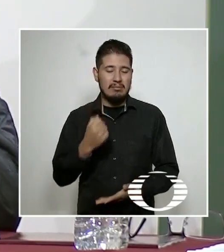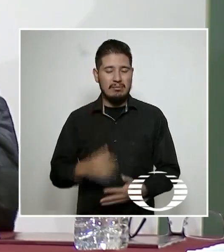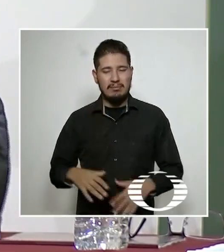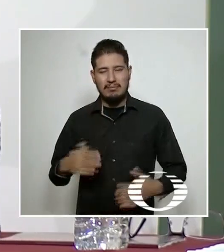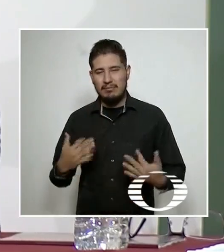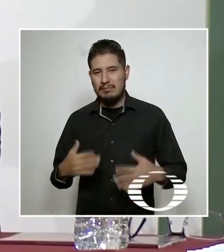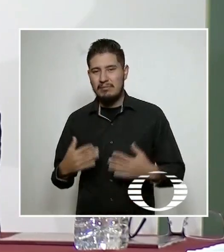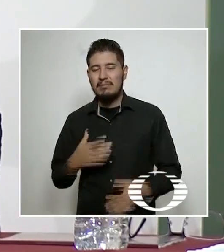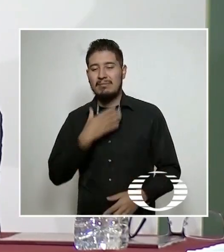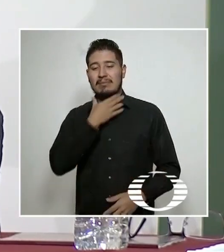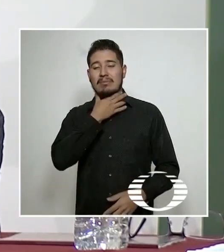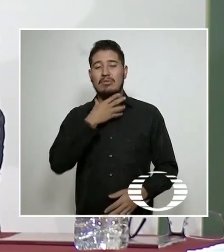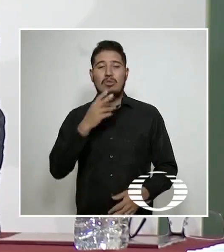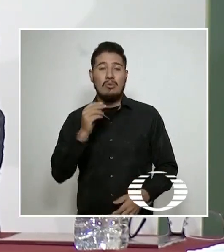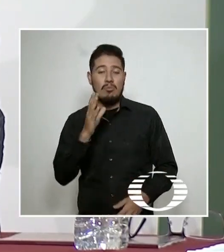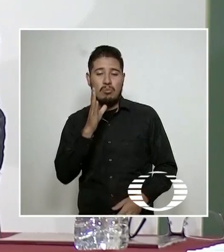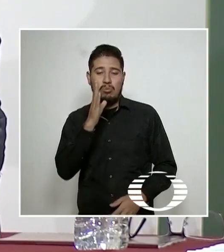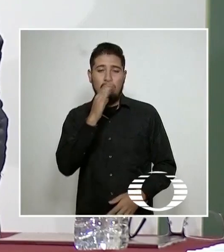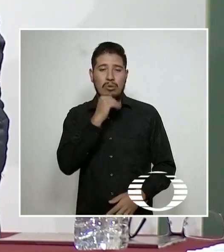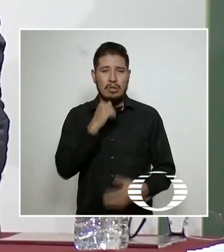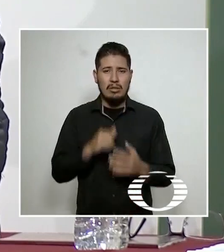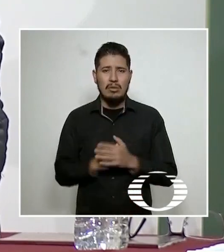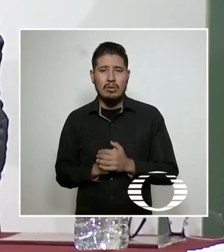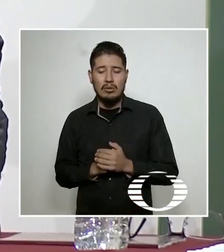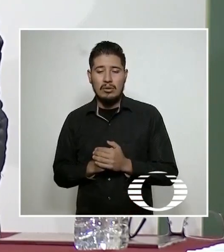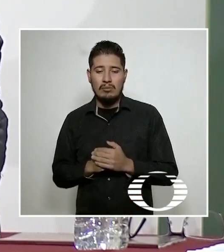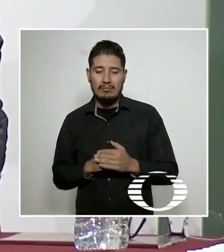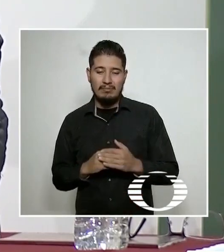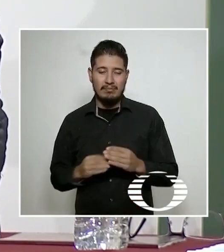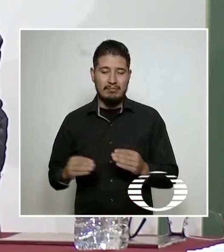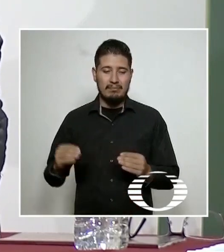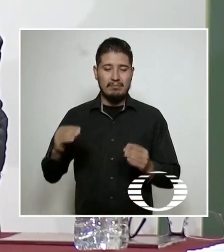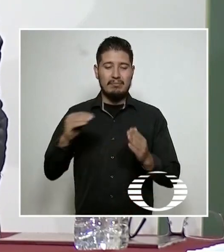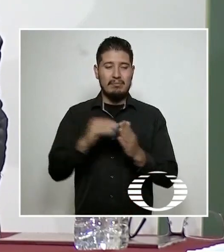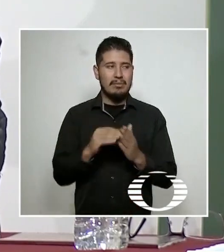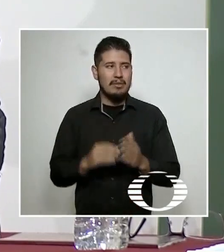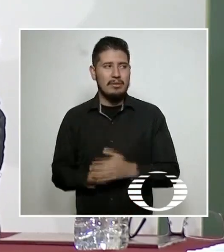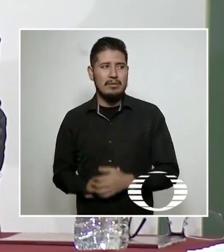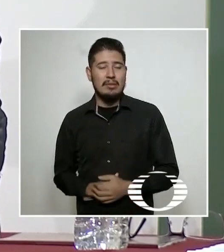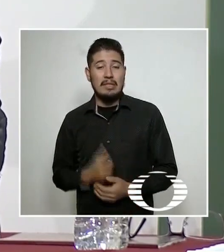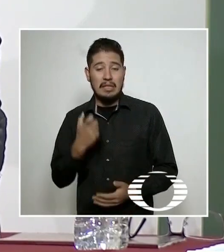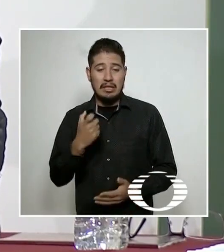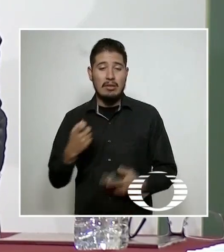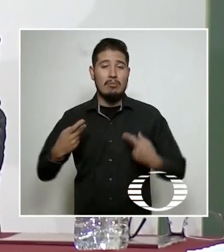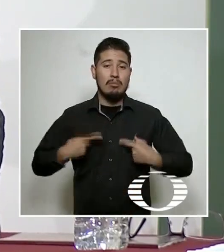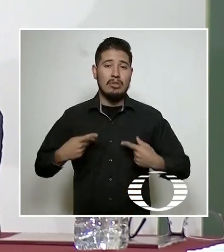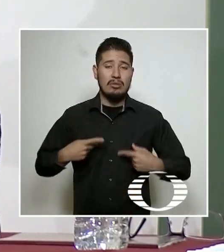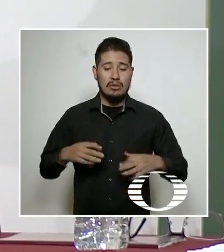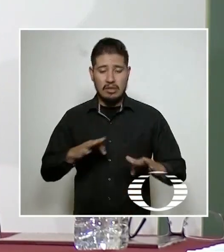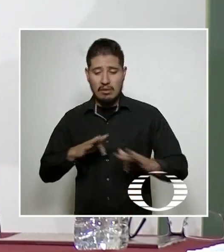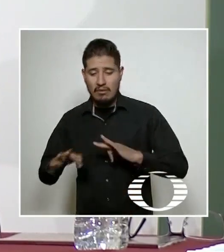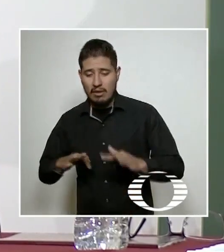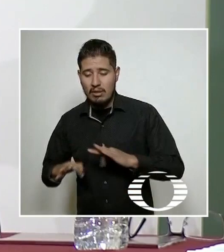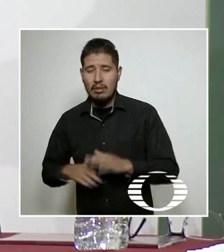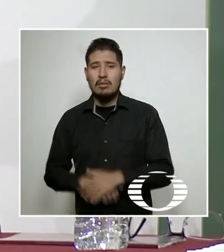que no hemos logrado cubrir los salarios